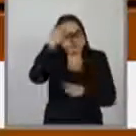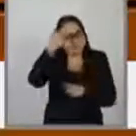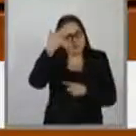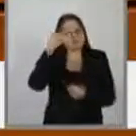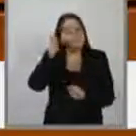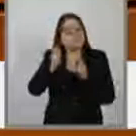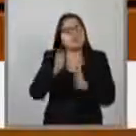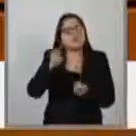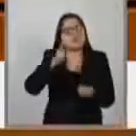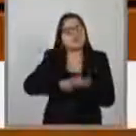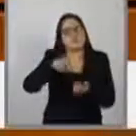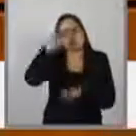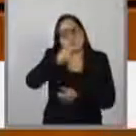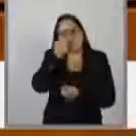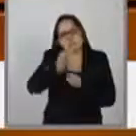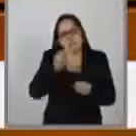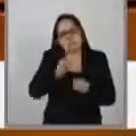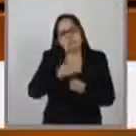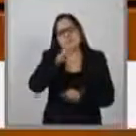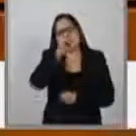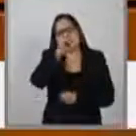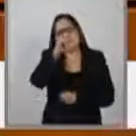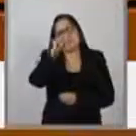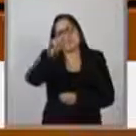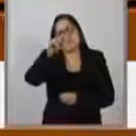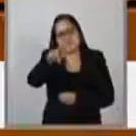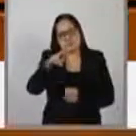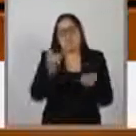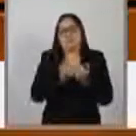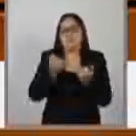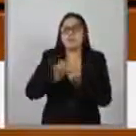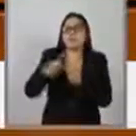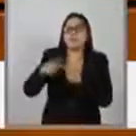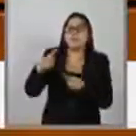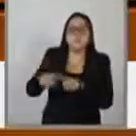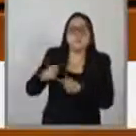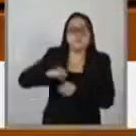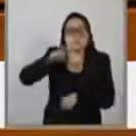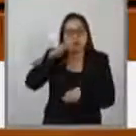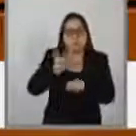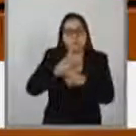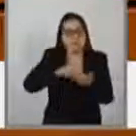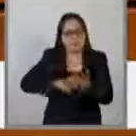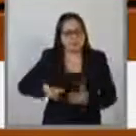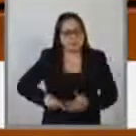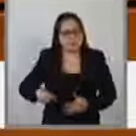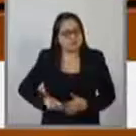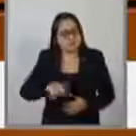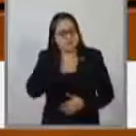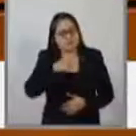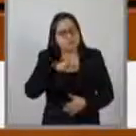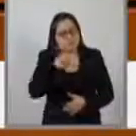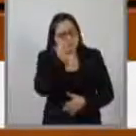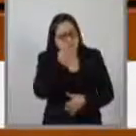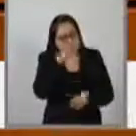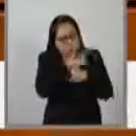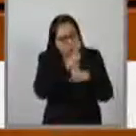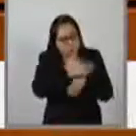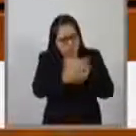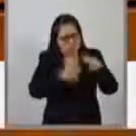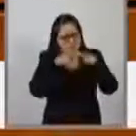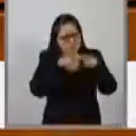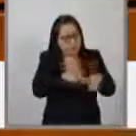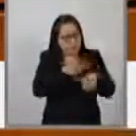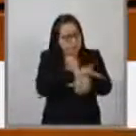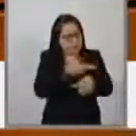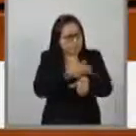solicitar a la Secretaría de Bienestar y demás autoridades del gobierno en turno garantizar el funcionamiento de las estancias.